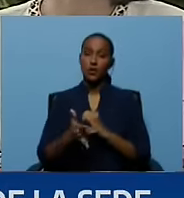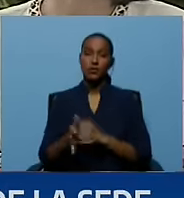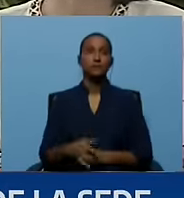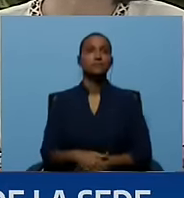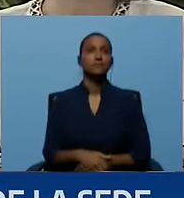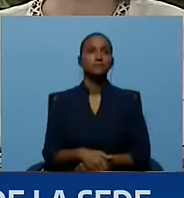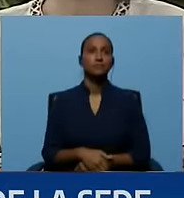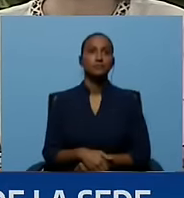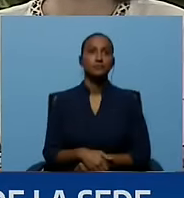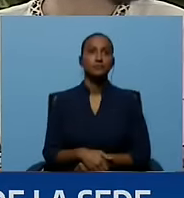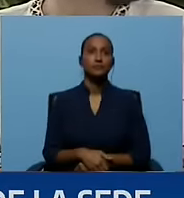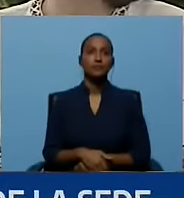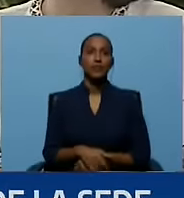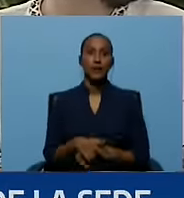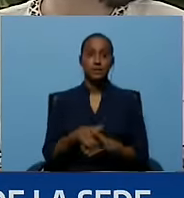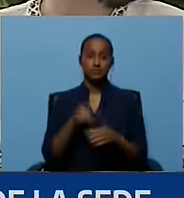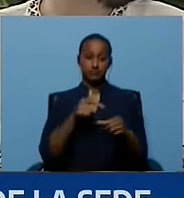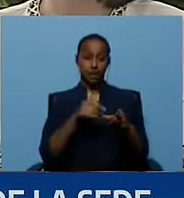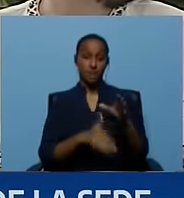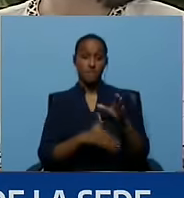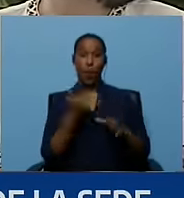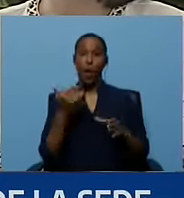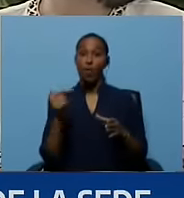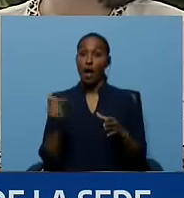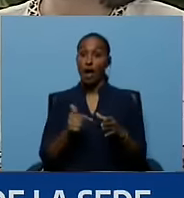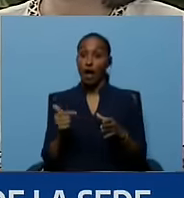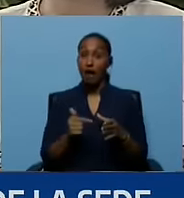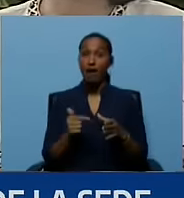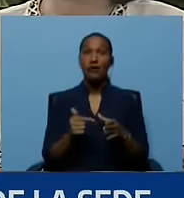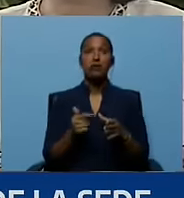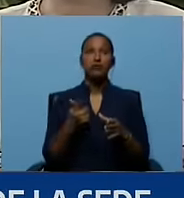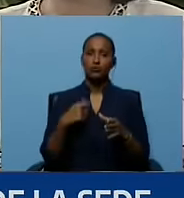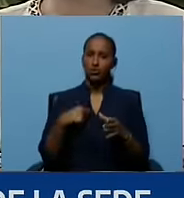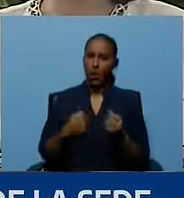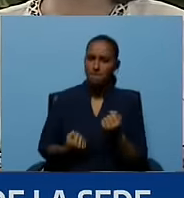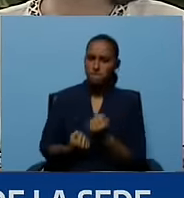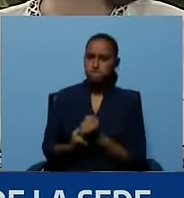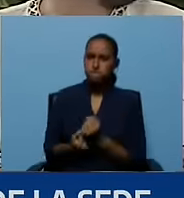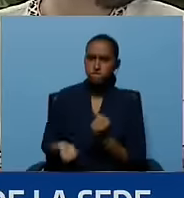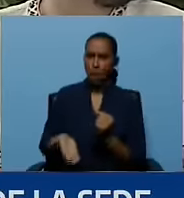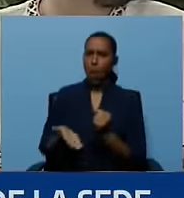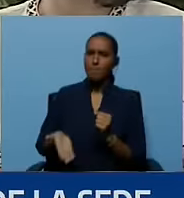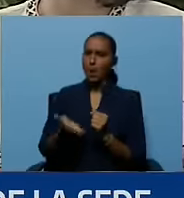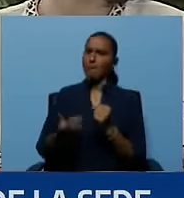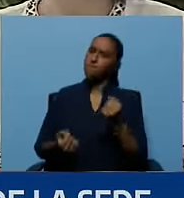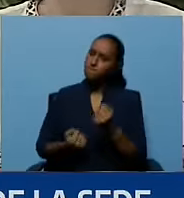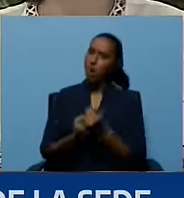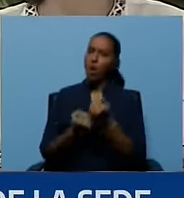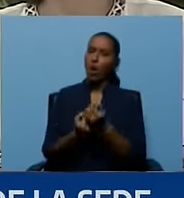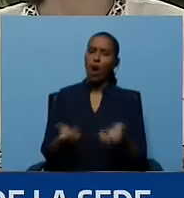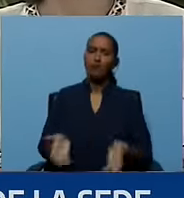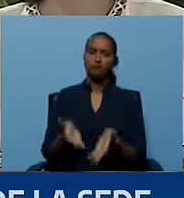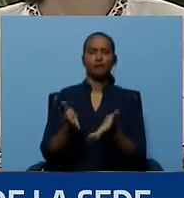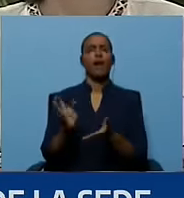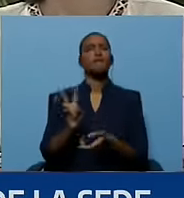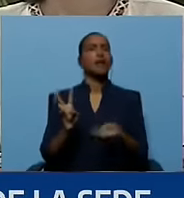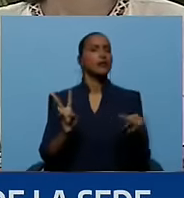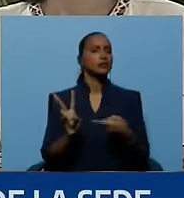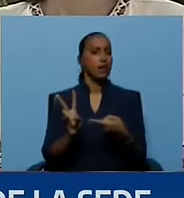través de la innovación, démosle el empuje necesario a un país como